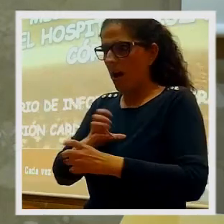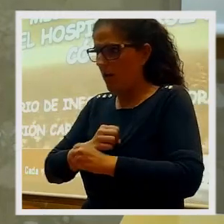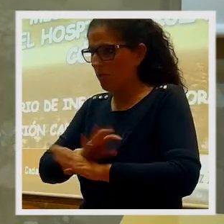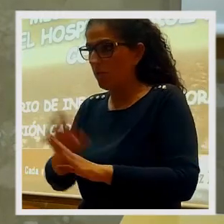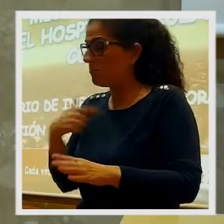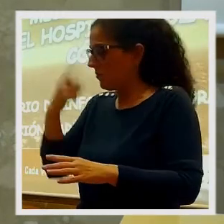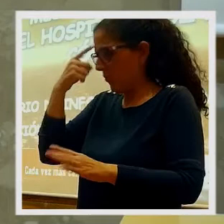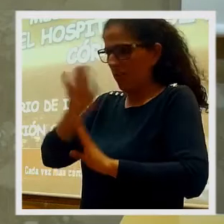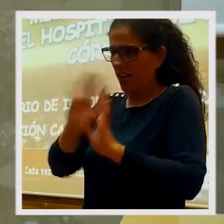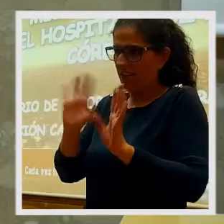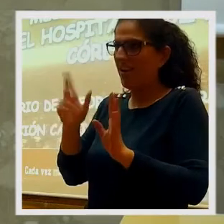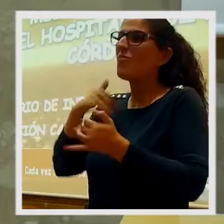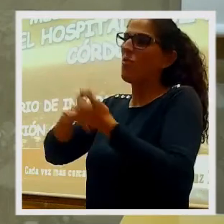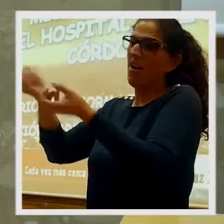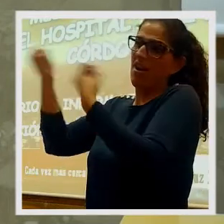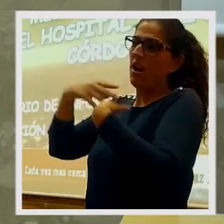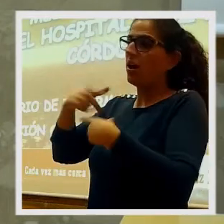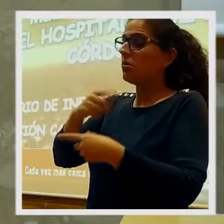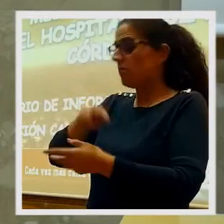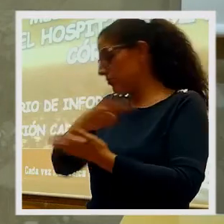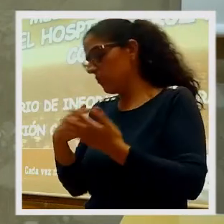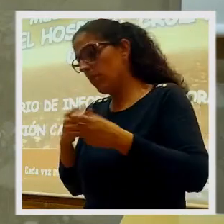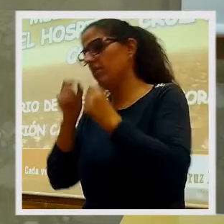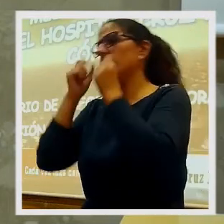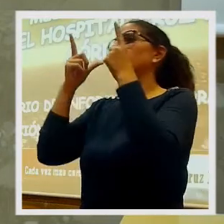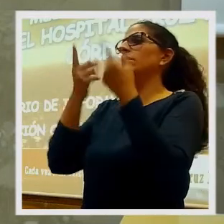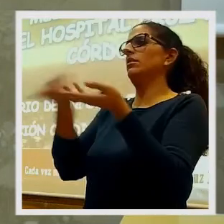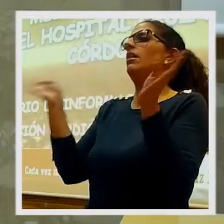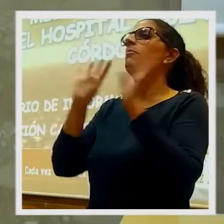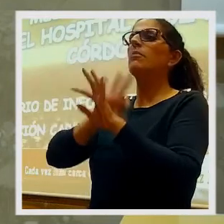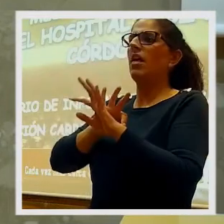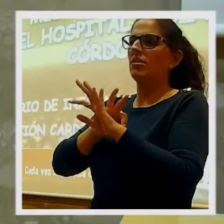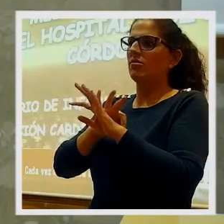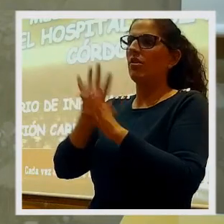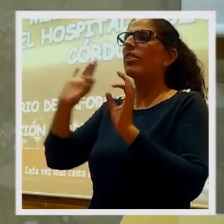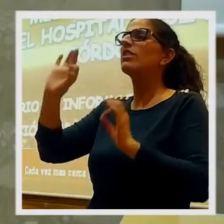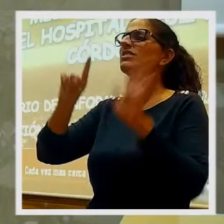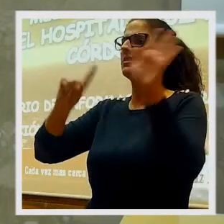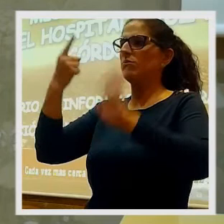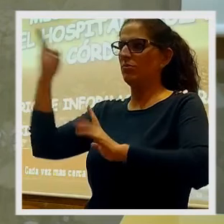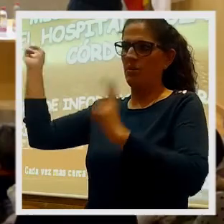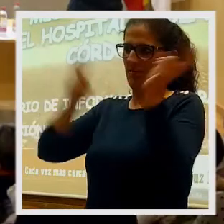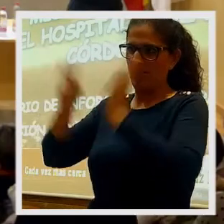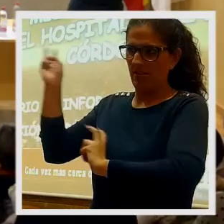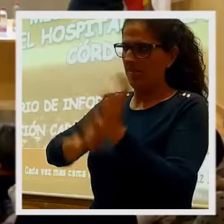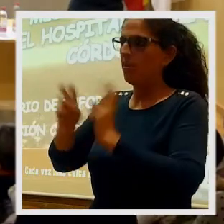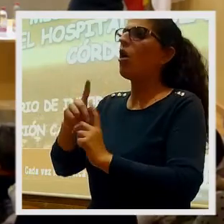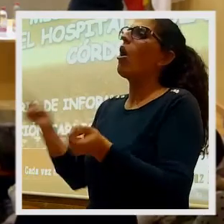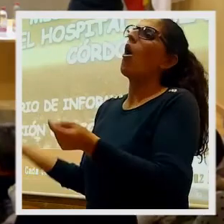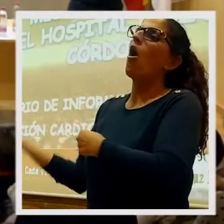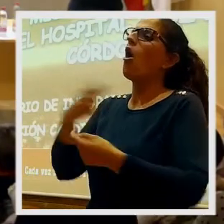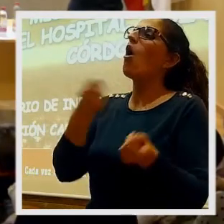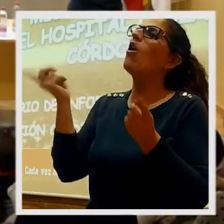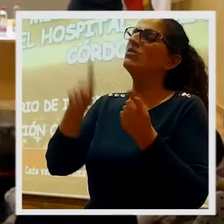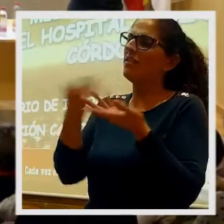nada. Solo recuerdo que cuando me desperté tumbado en el suelo, estaba ya rodeado por personal sanitario del 061. Otra vez a la UCI. Y